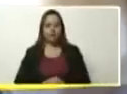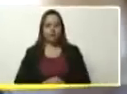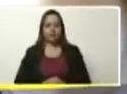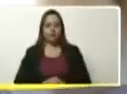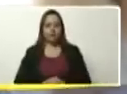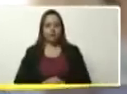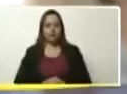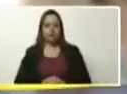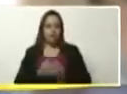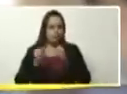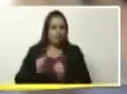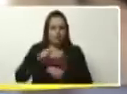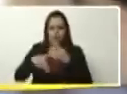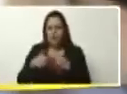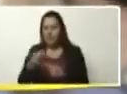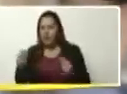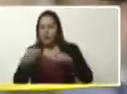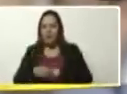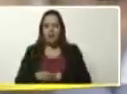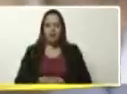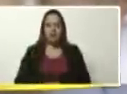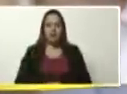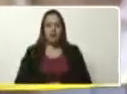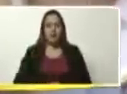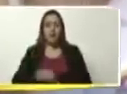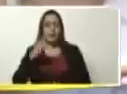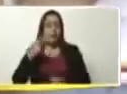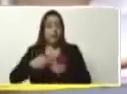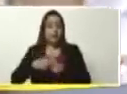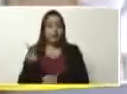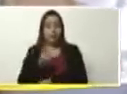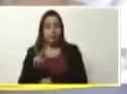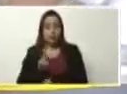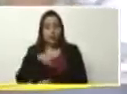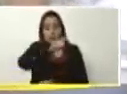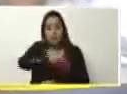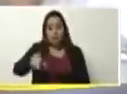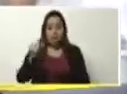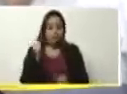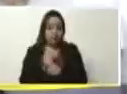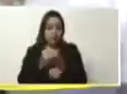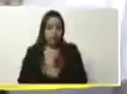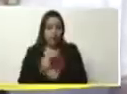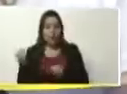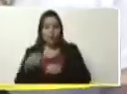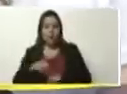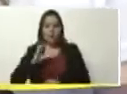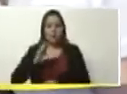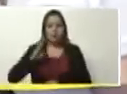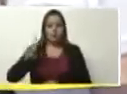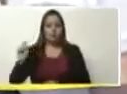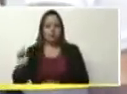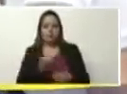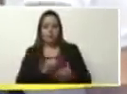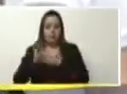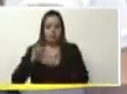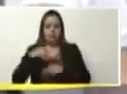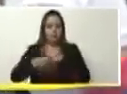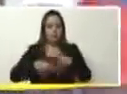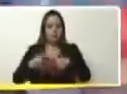La garantía del nunca más en PDVSA, en su clase obrera y los CPT al mando de los